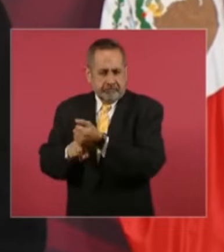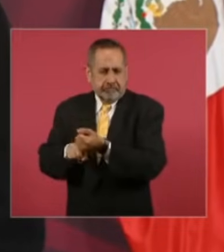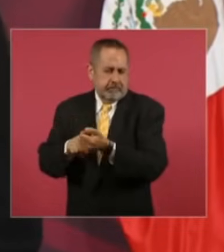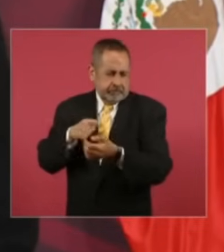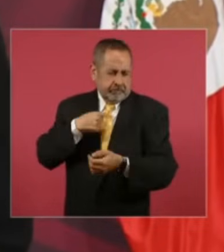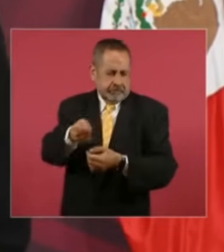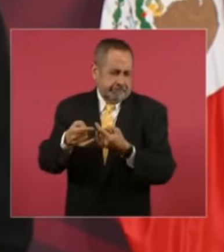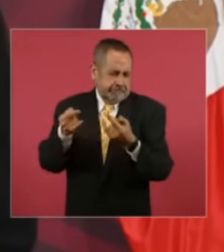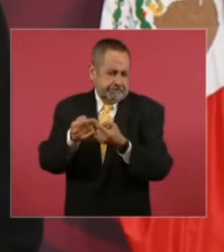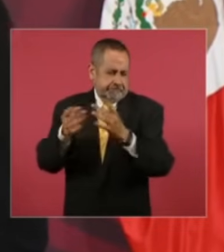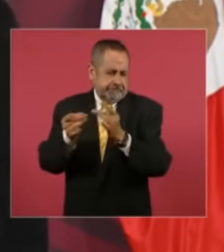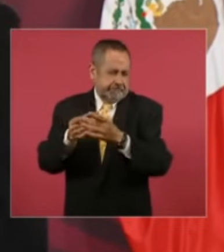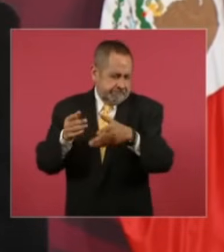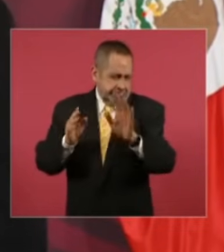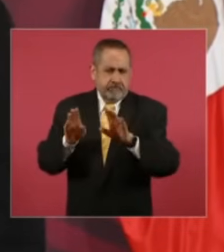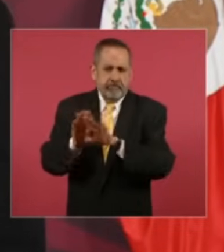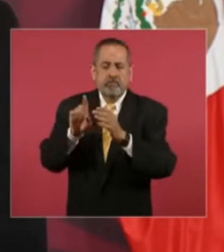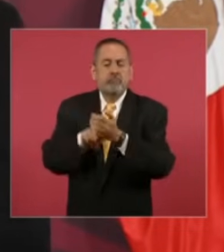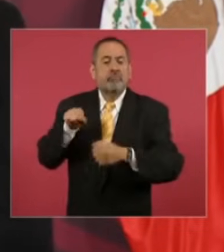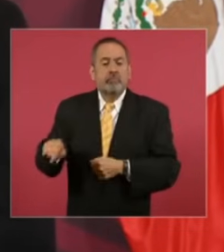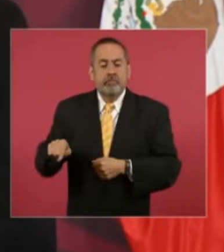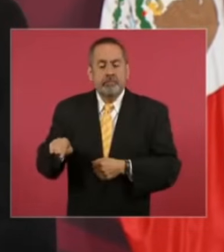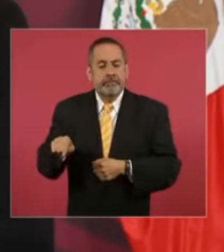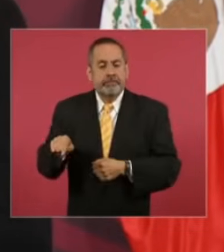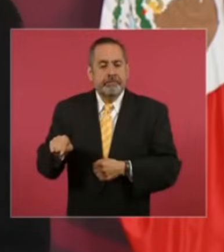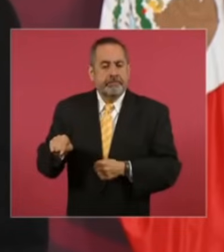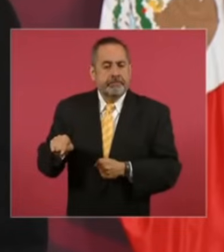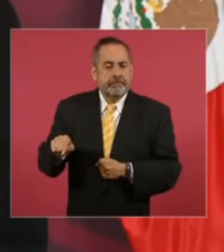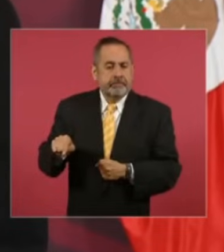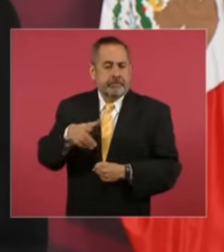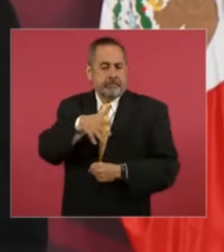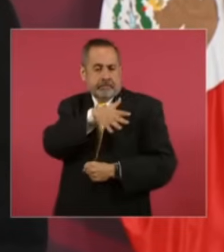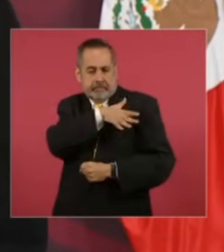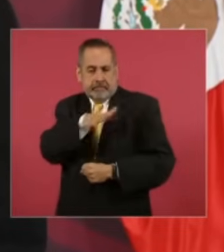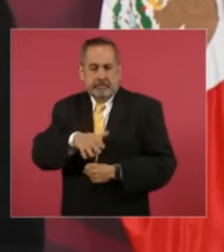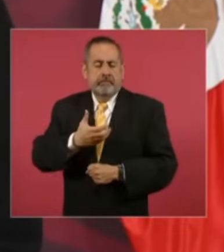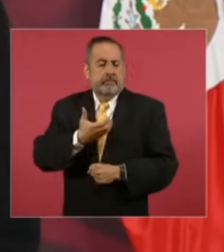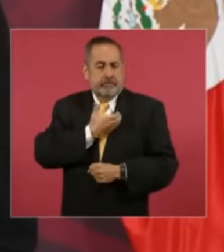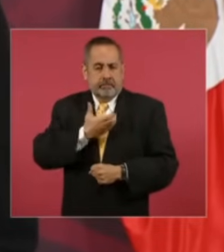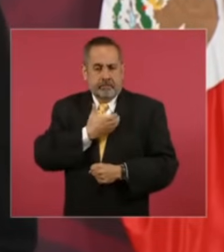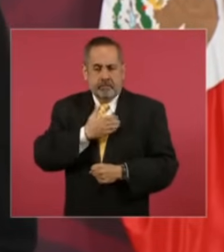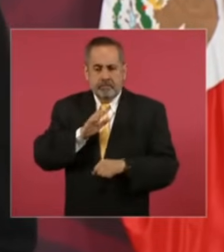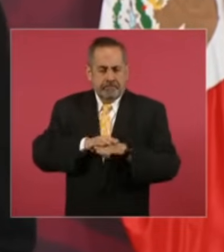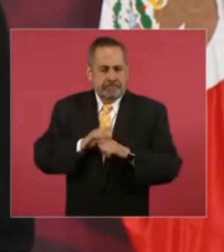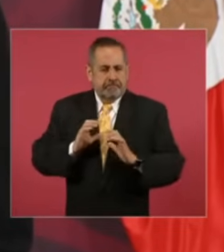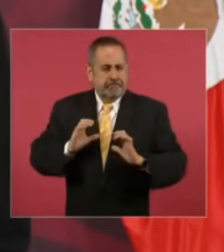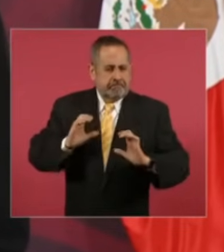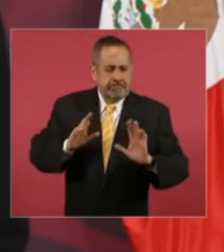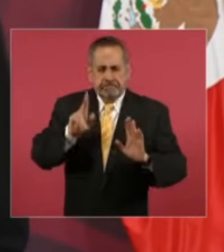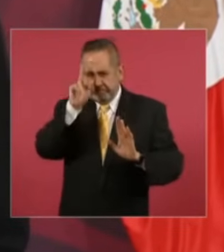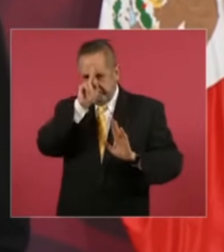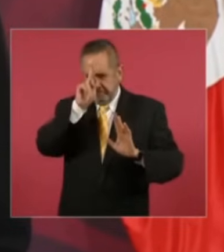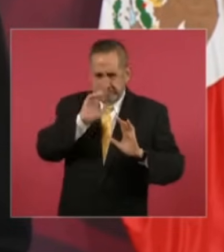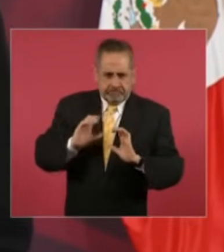hablado, de cómo se veía al general Ávila Camacho más moderado que